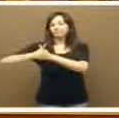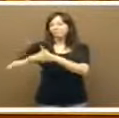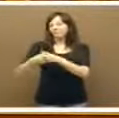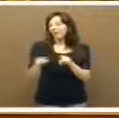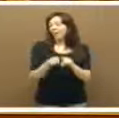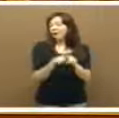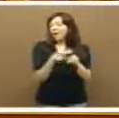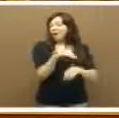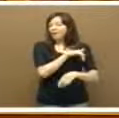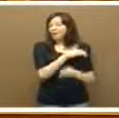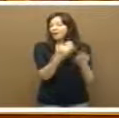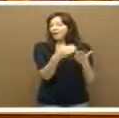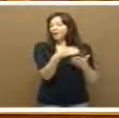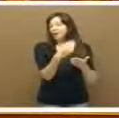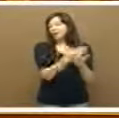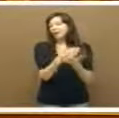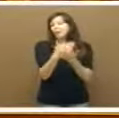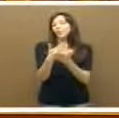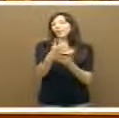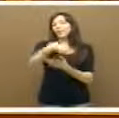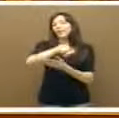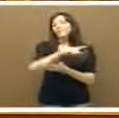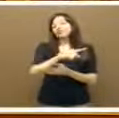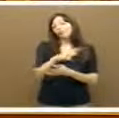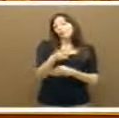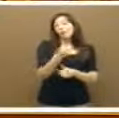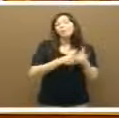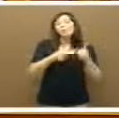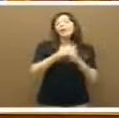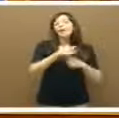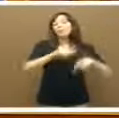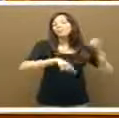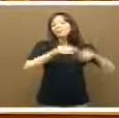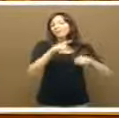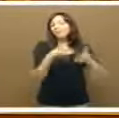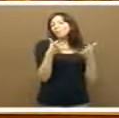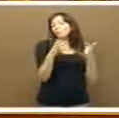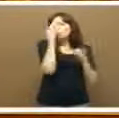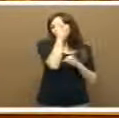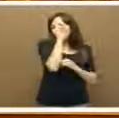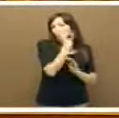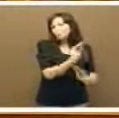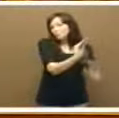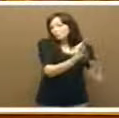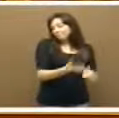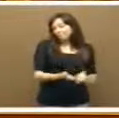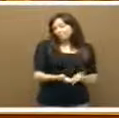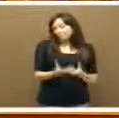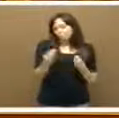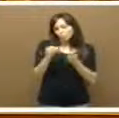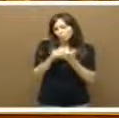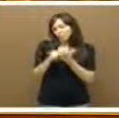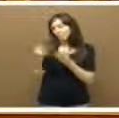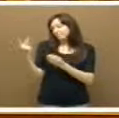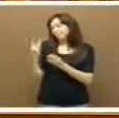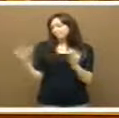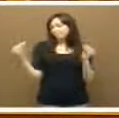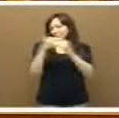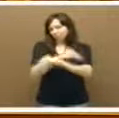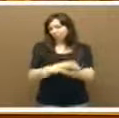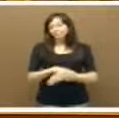priorizan las asignaturas que les parecen más importantes y no siempre se comparte esa priorización que hacen los